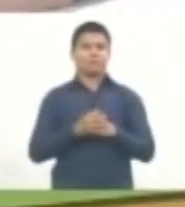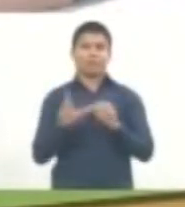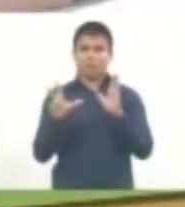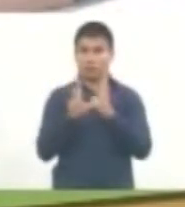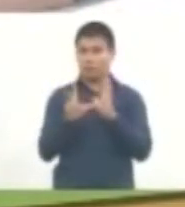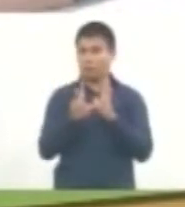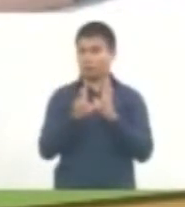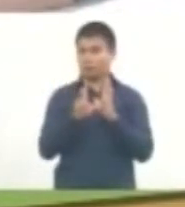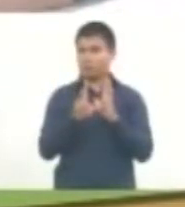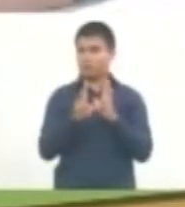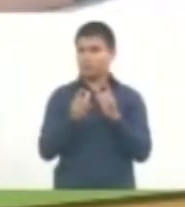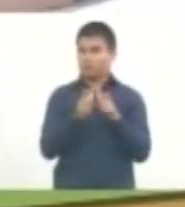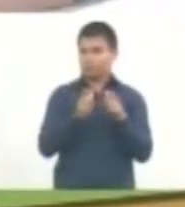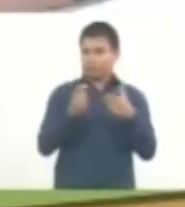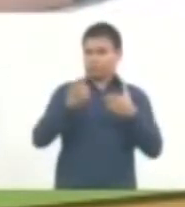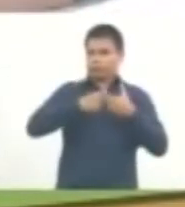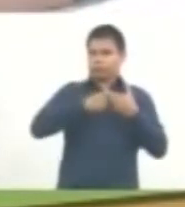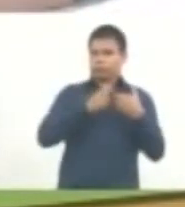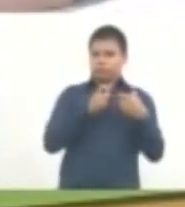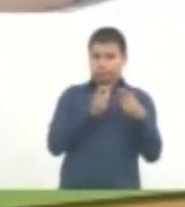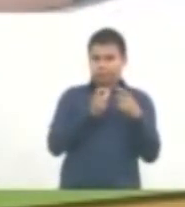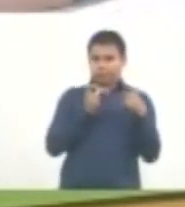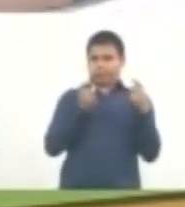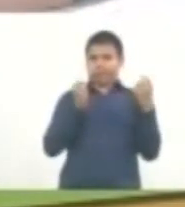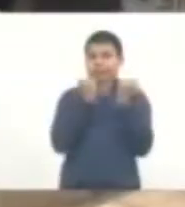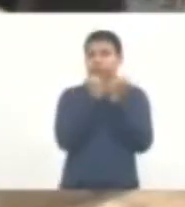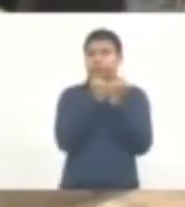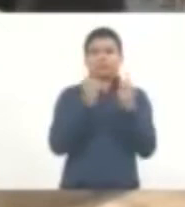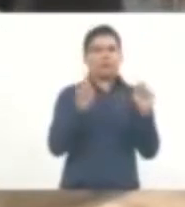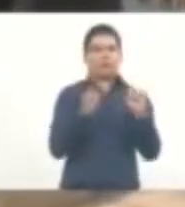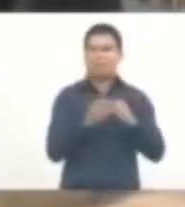también reportan que no están llenos el cupo total.